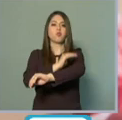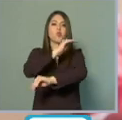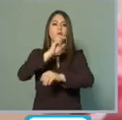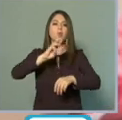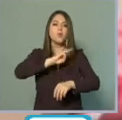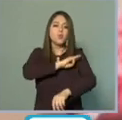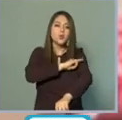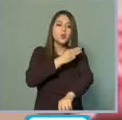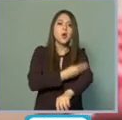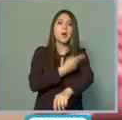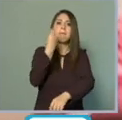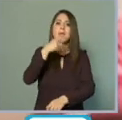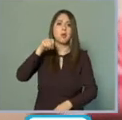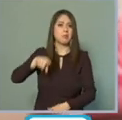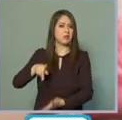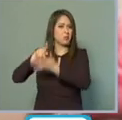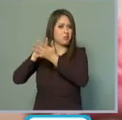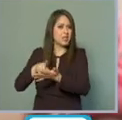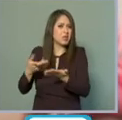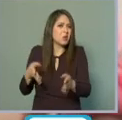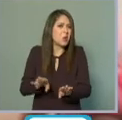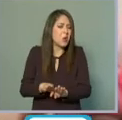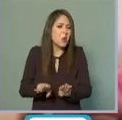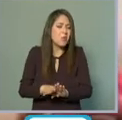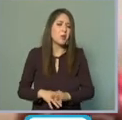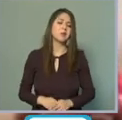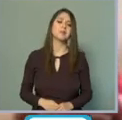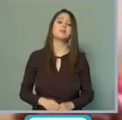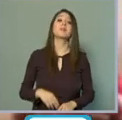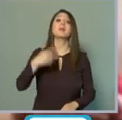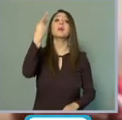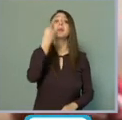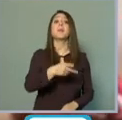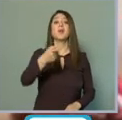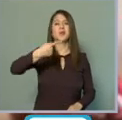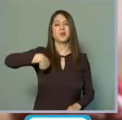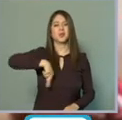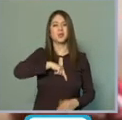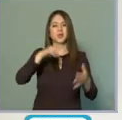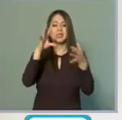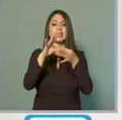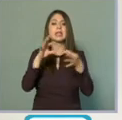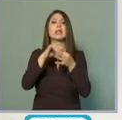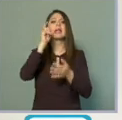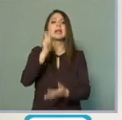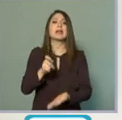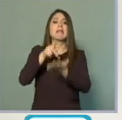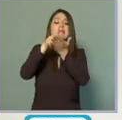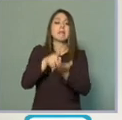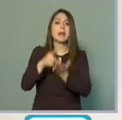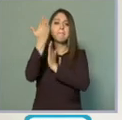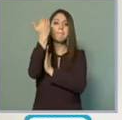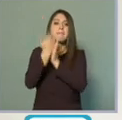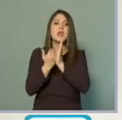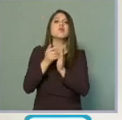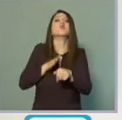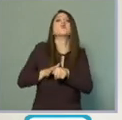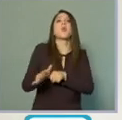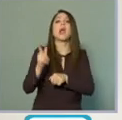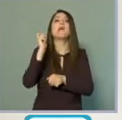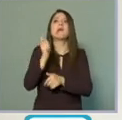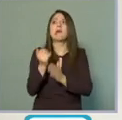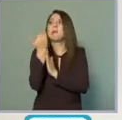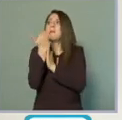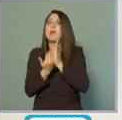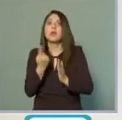algo bien importante en relación a esto. Cuando nosotros perdemos peso, hay que saber qué estamos perdiendo, ¿sí? O sea, el peso saludable